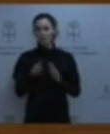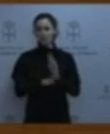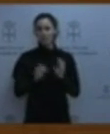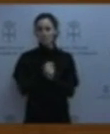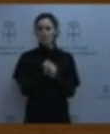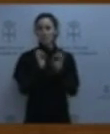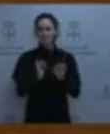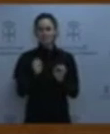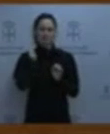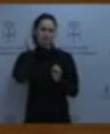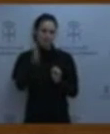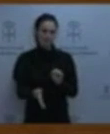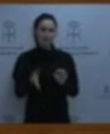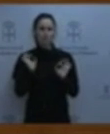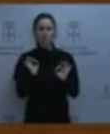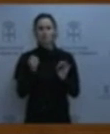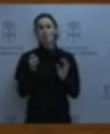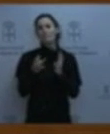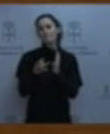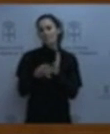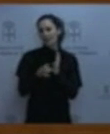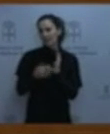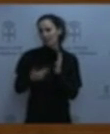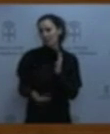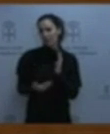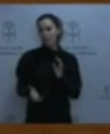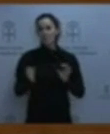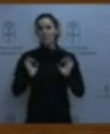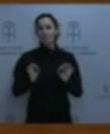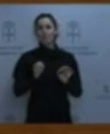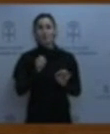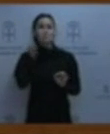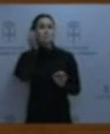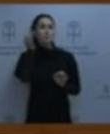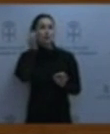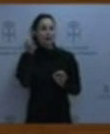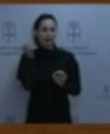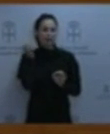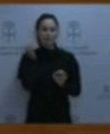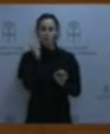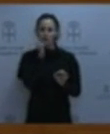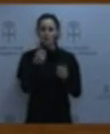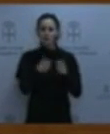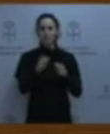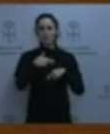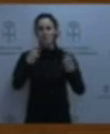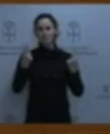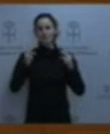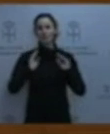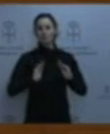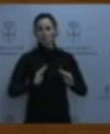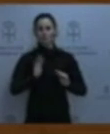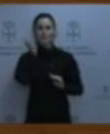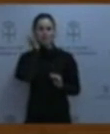precarizando empleo público, señoras y señores del PSOE, mucho de ello también empleo femenino, en sectores de lo público en los que las